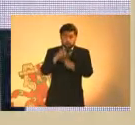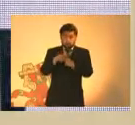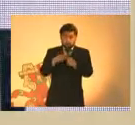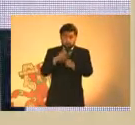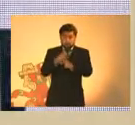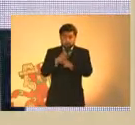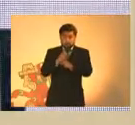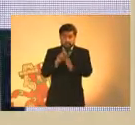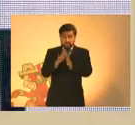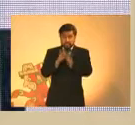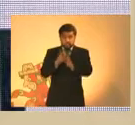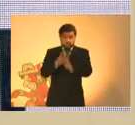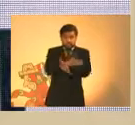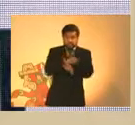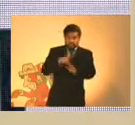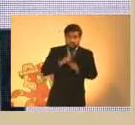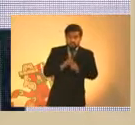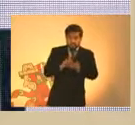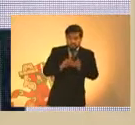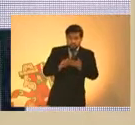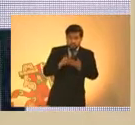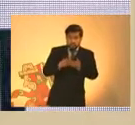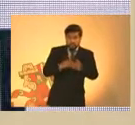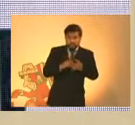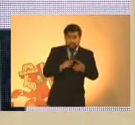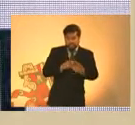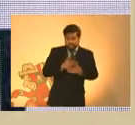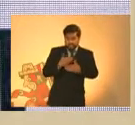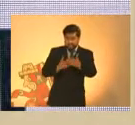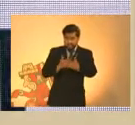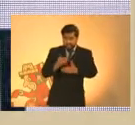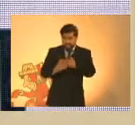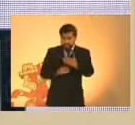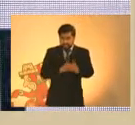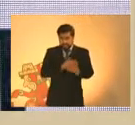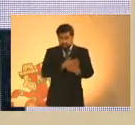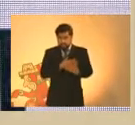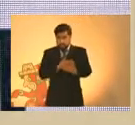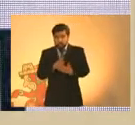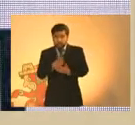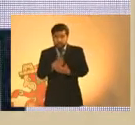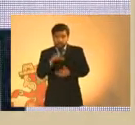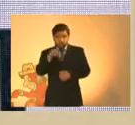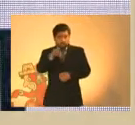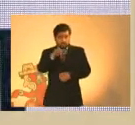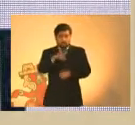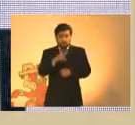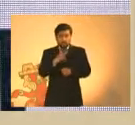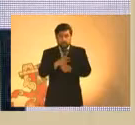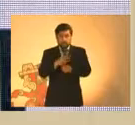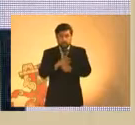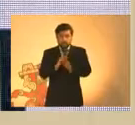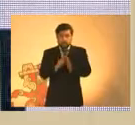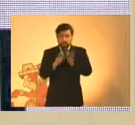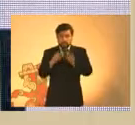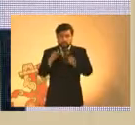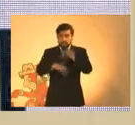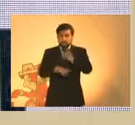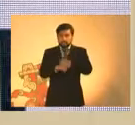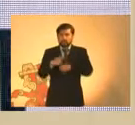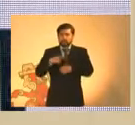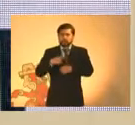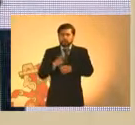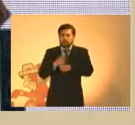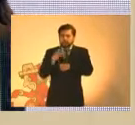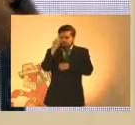son datos que soy el único que he hecho lo siguiente analizar el sur del continente